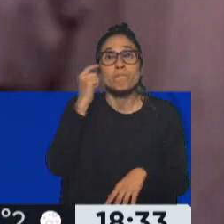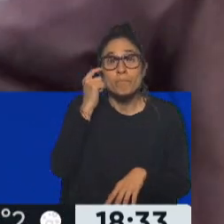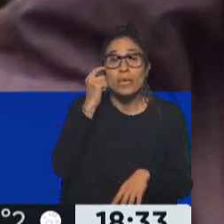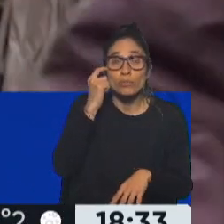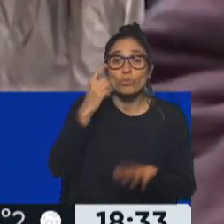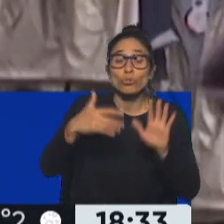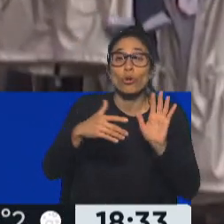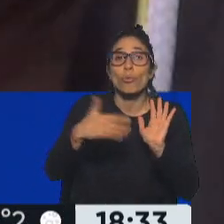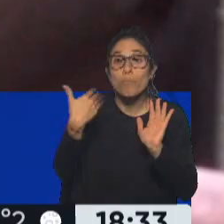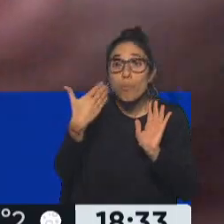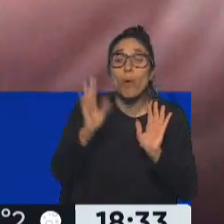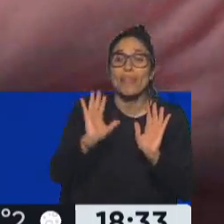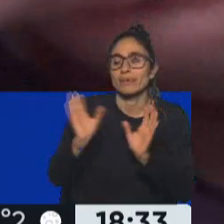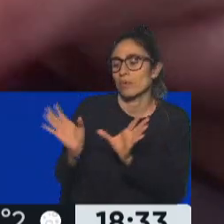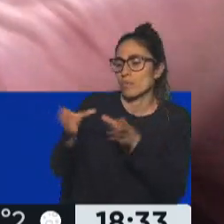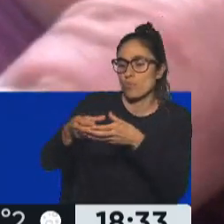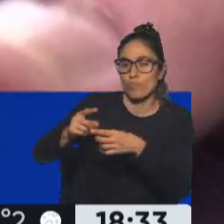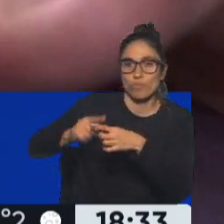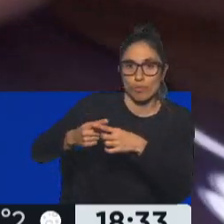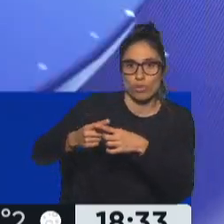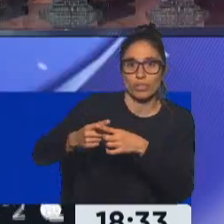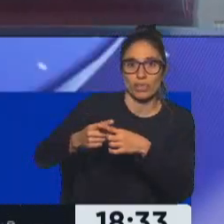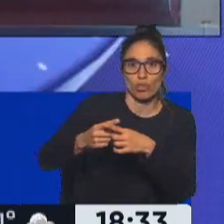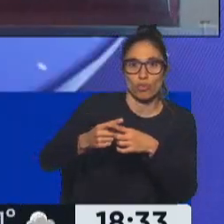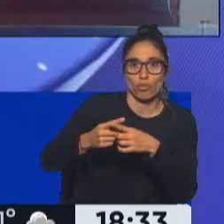entre los sectores conservadores y la extrema derecha.